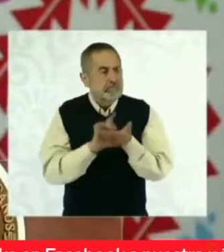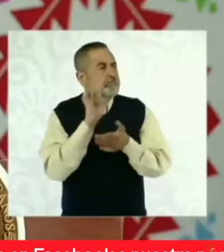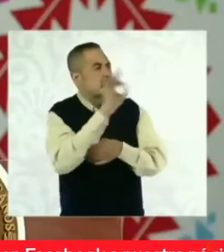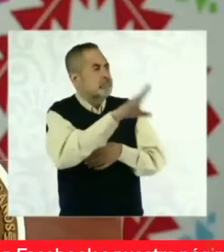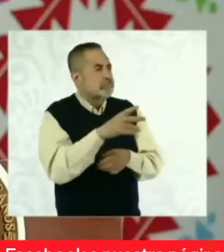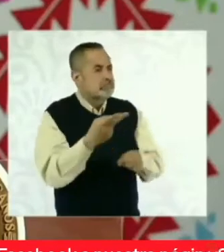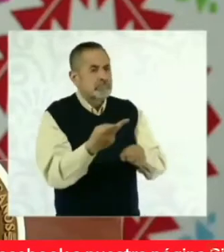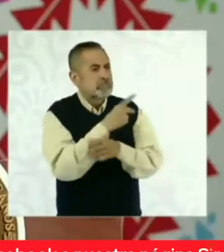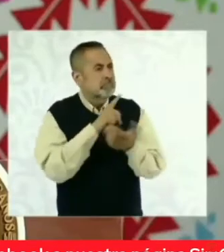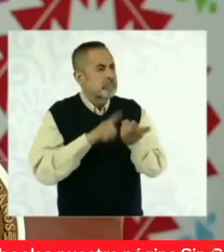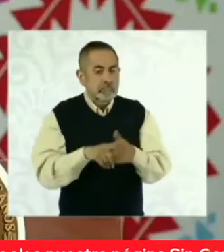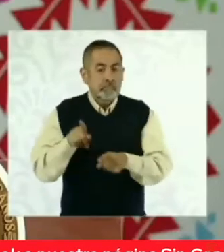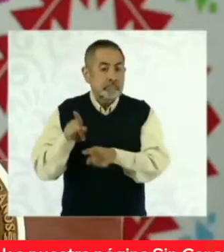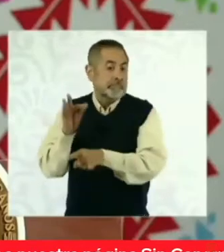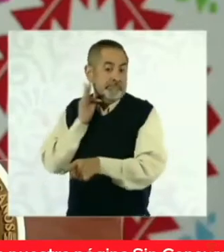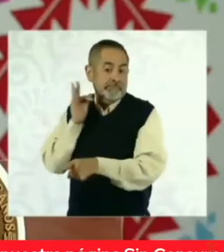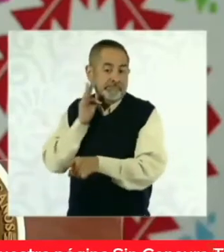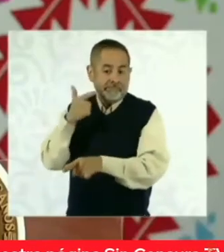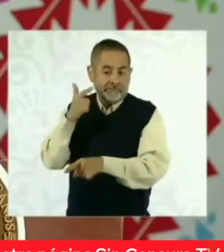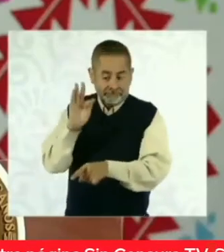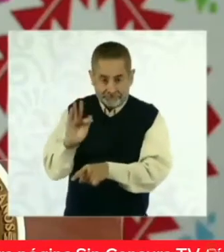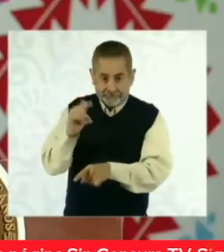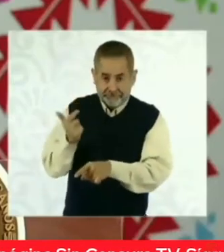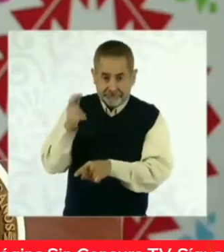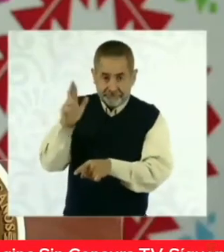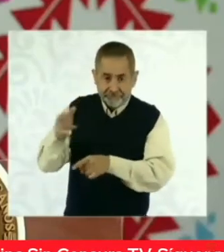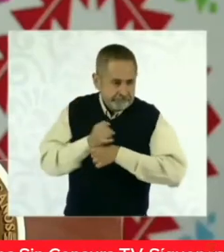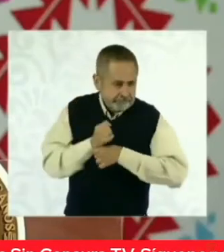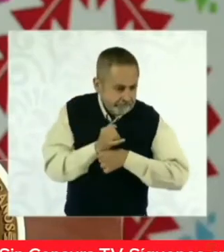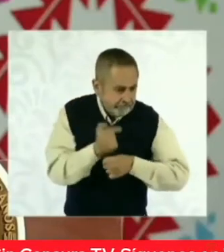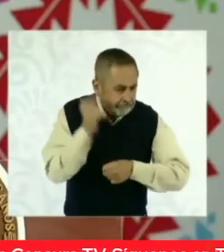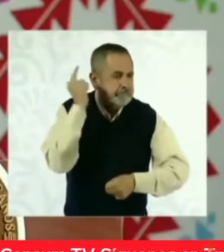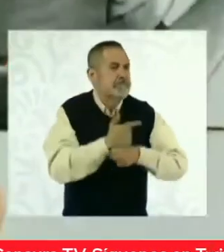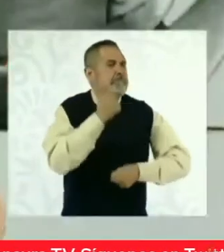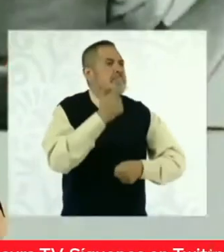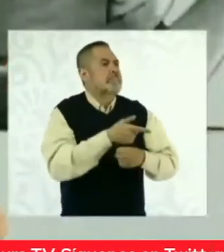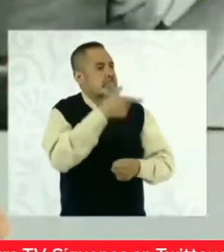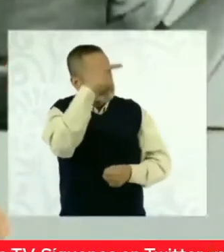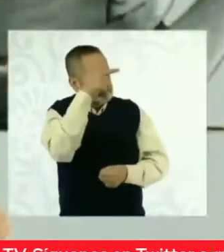una investigación de la Fiscalía General de la República que desató